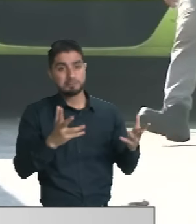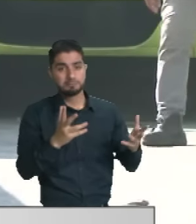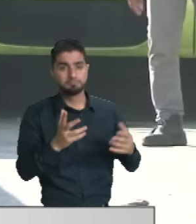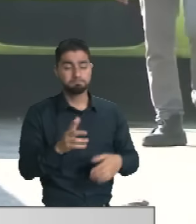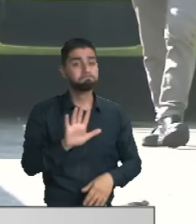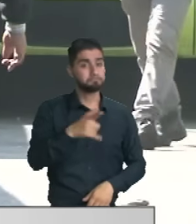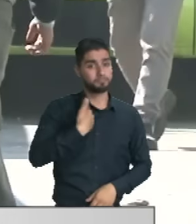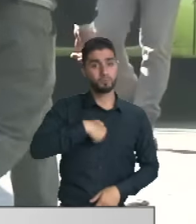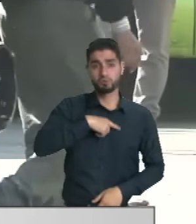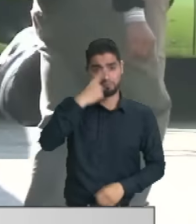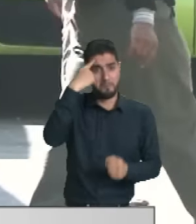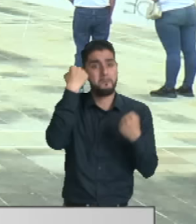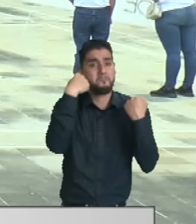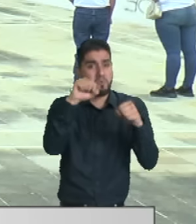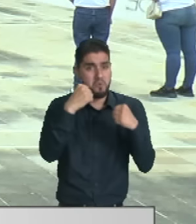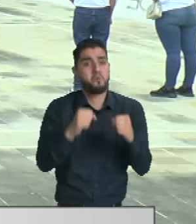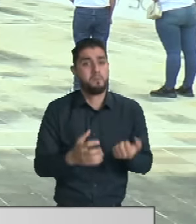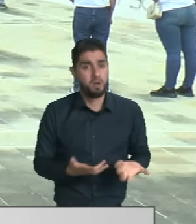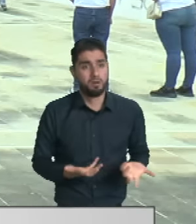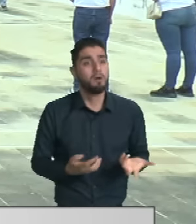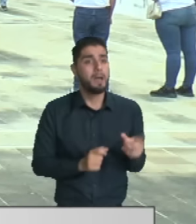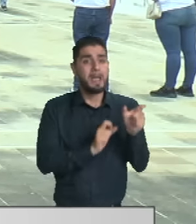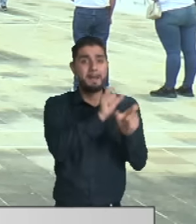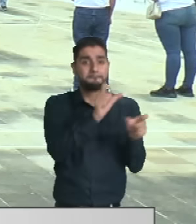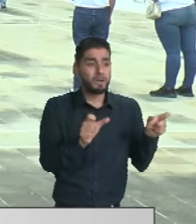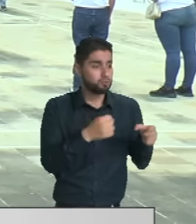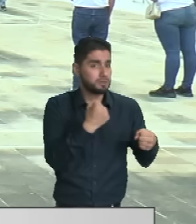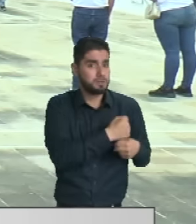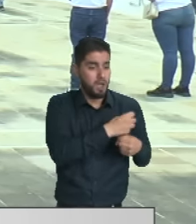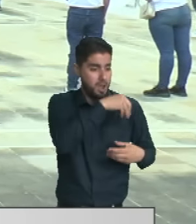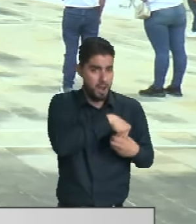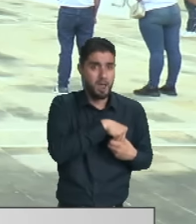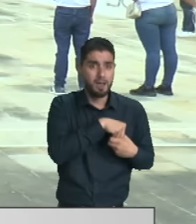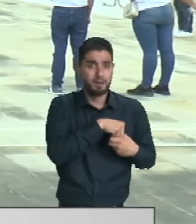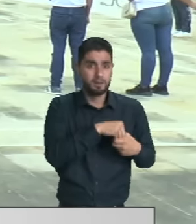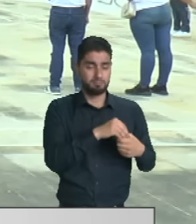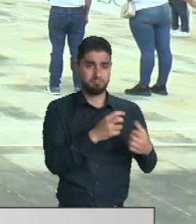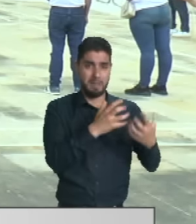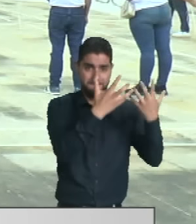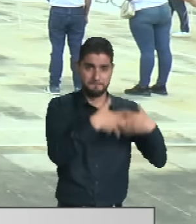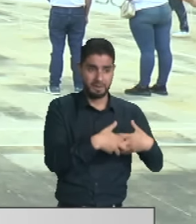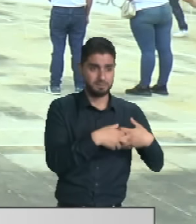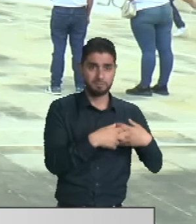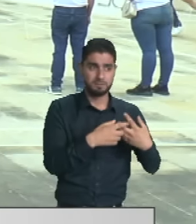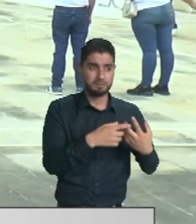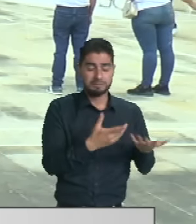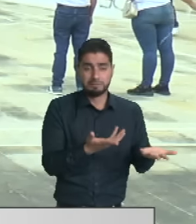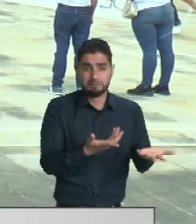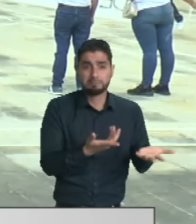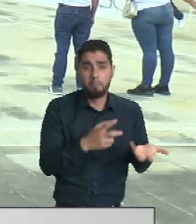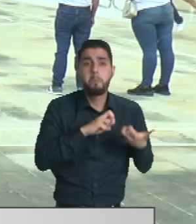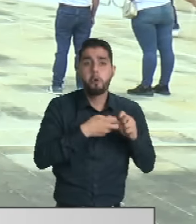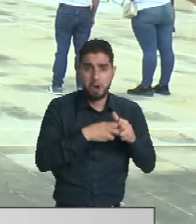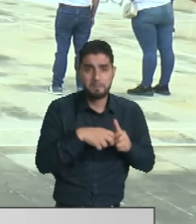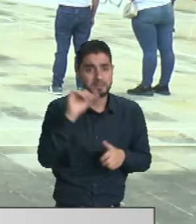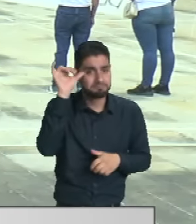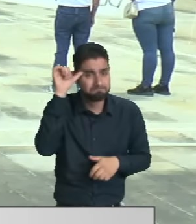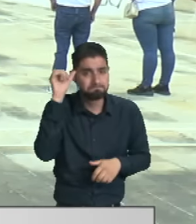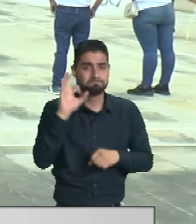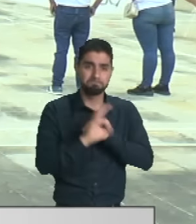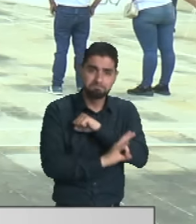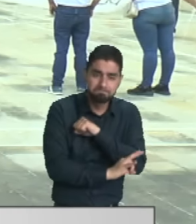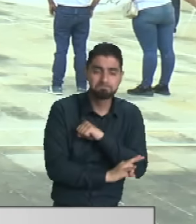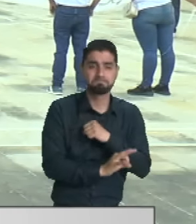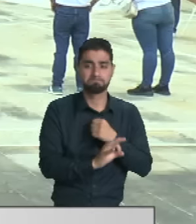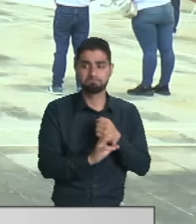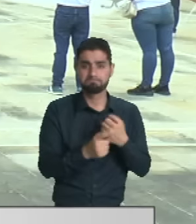preocupados porque muchos trabajadores ya tienen problemas mentales, psicológicos y tienen problemas con sus familias porque no pueden llevar el